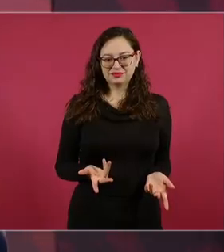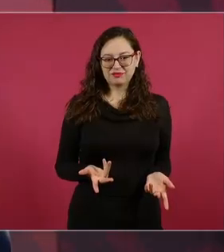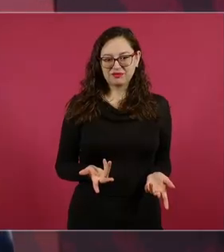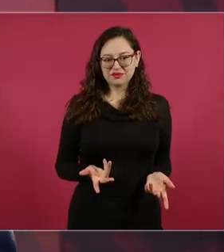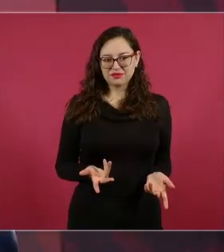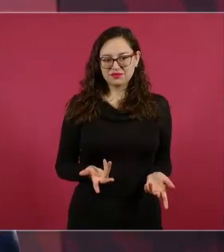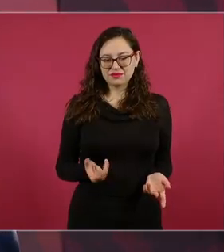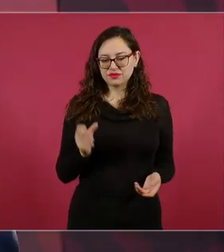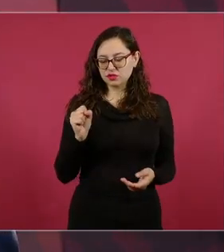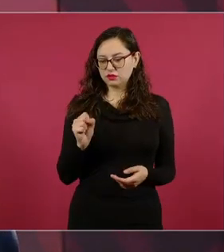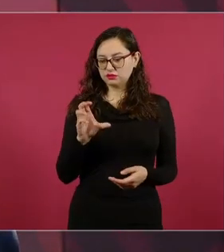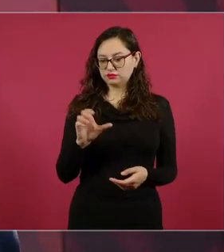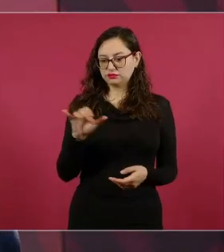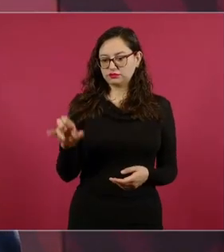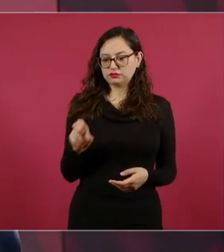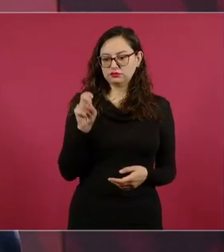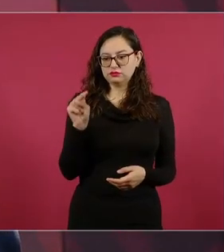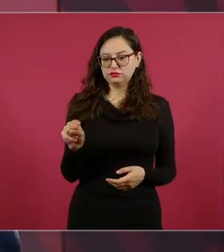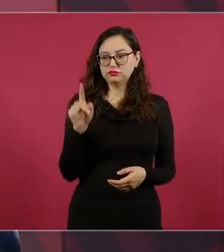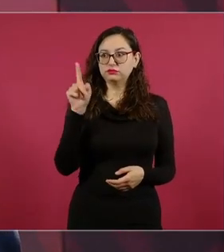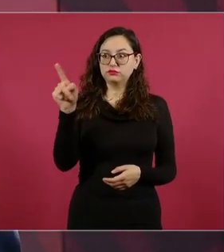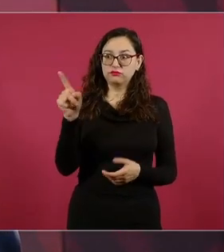ministro de la Corte